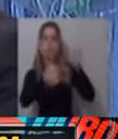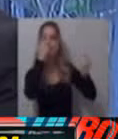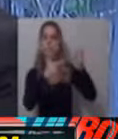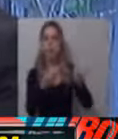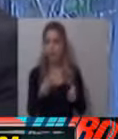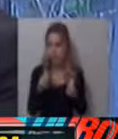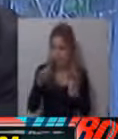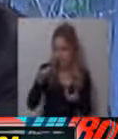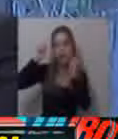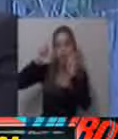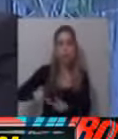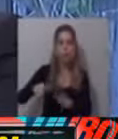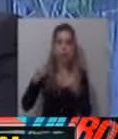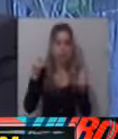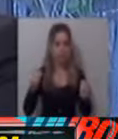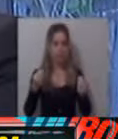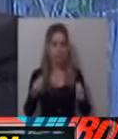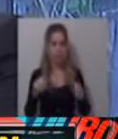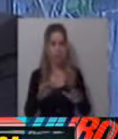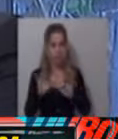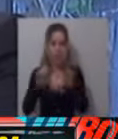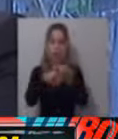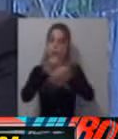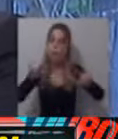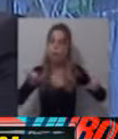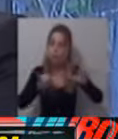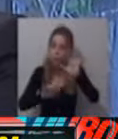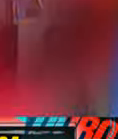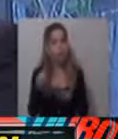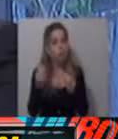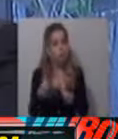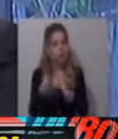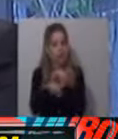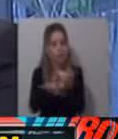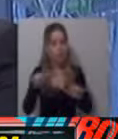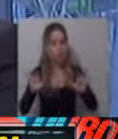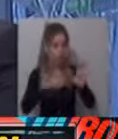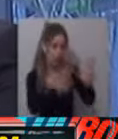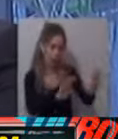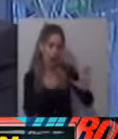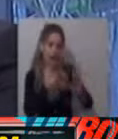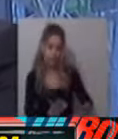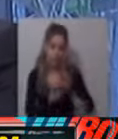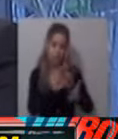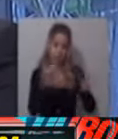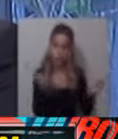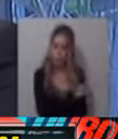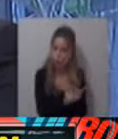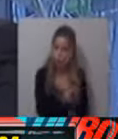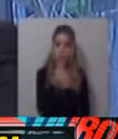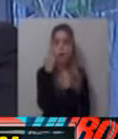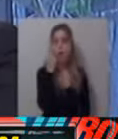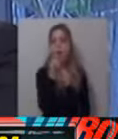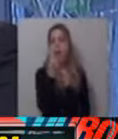la mierda. Pero bueno, de verdad. La noticia se construye de la siguiente manera. Inevitable. Hay dos mujeres asesinas en 24 horas. Pero se volvieron